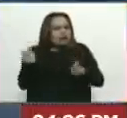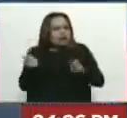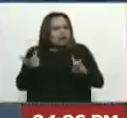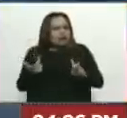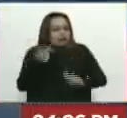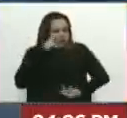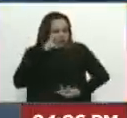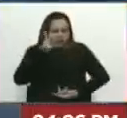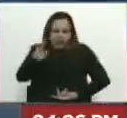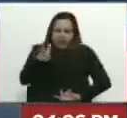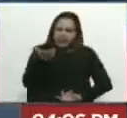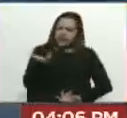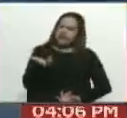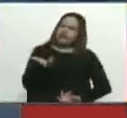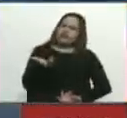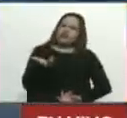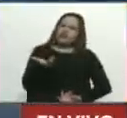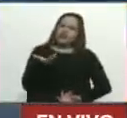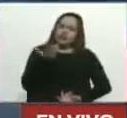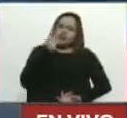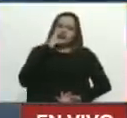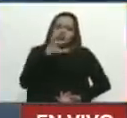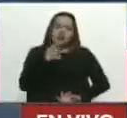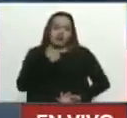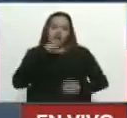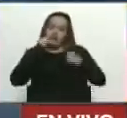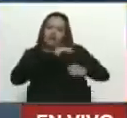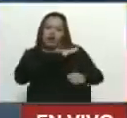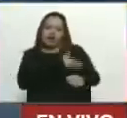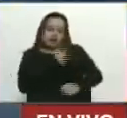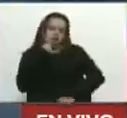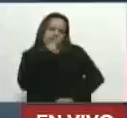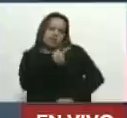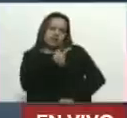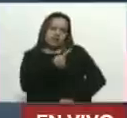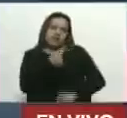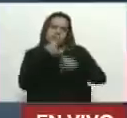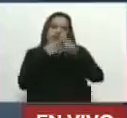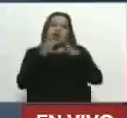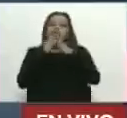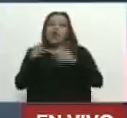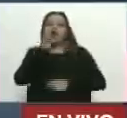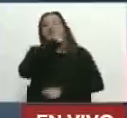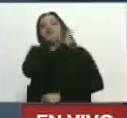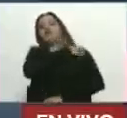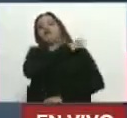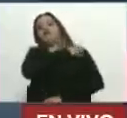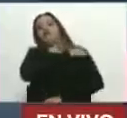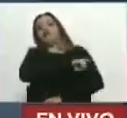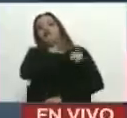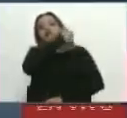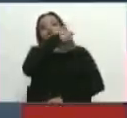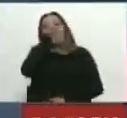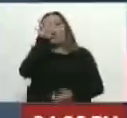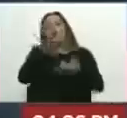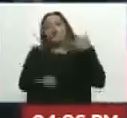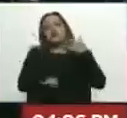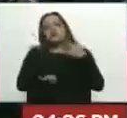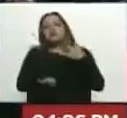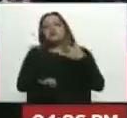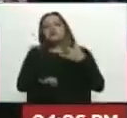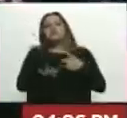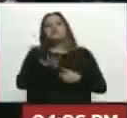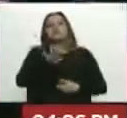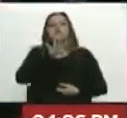ve que hoy día, miren qué duro lo que voy a decir, todos los generales en jefe de las últimas 5